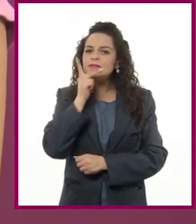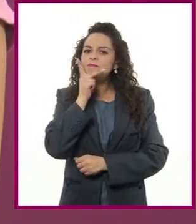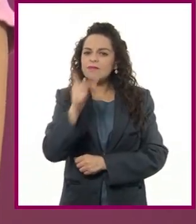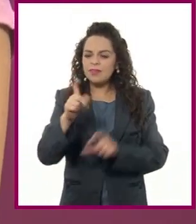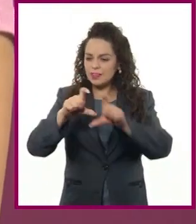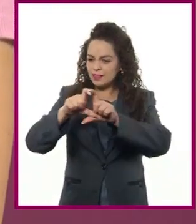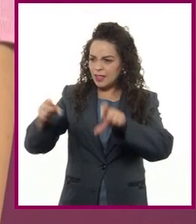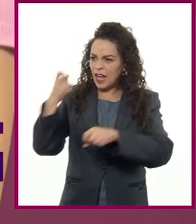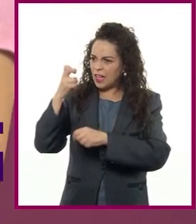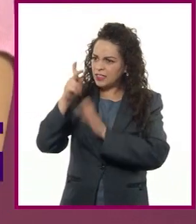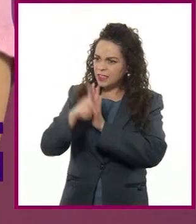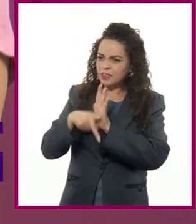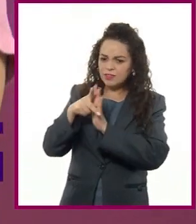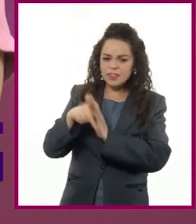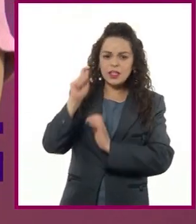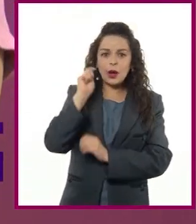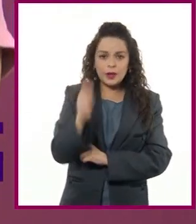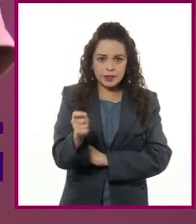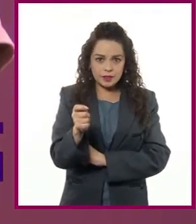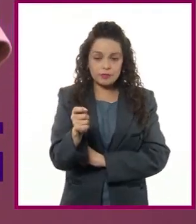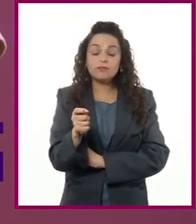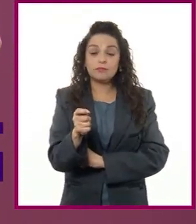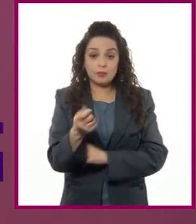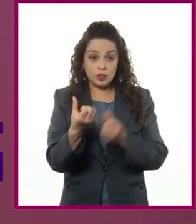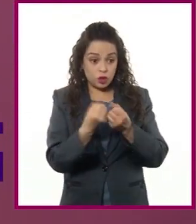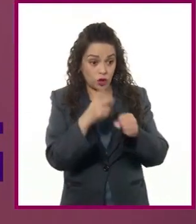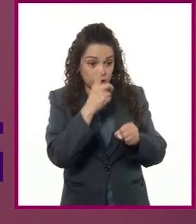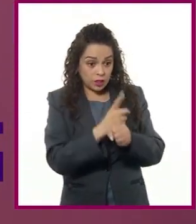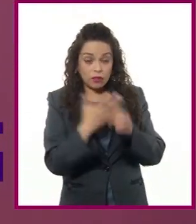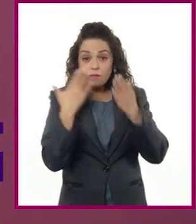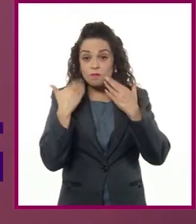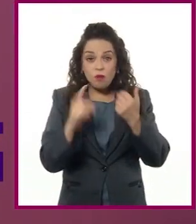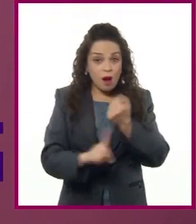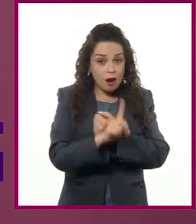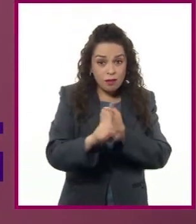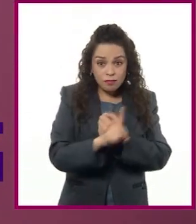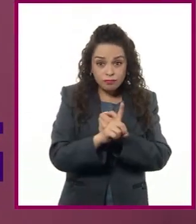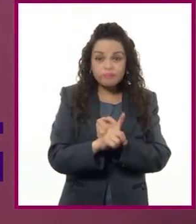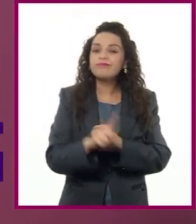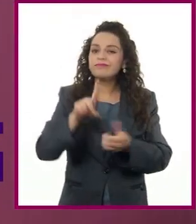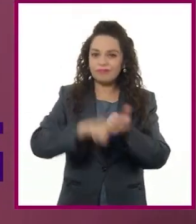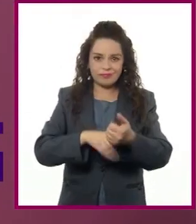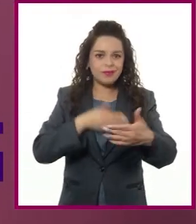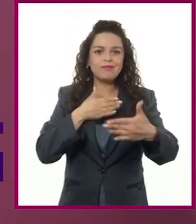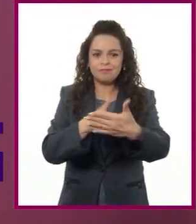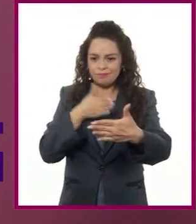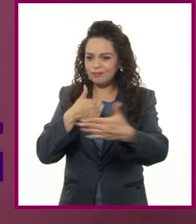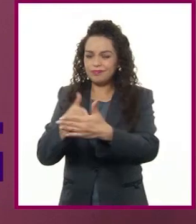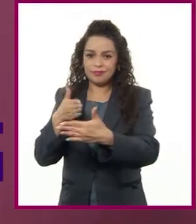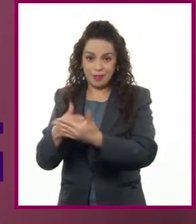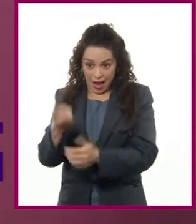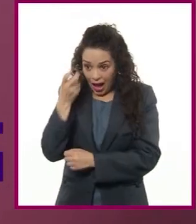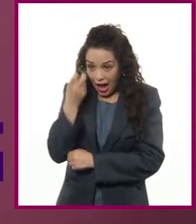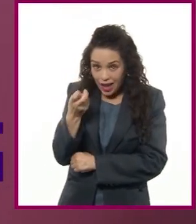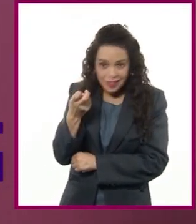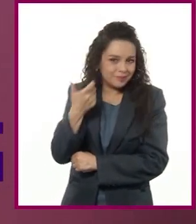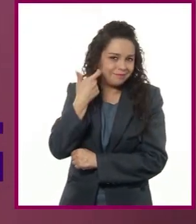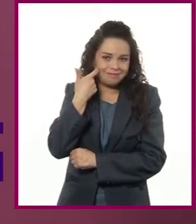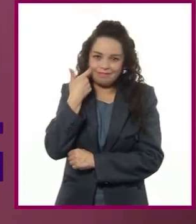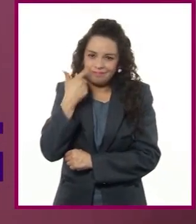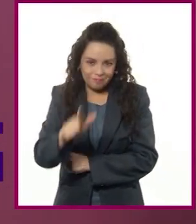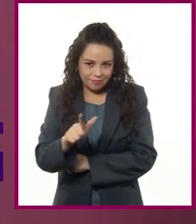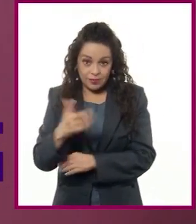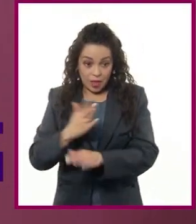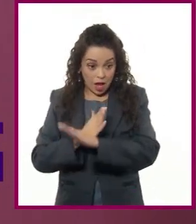del video, una sociedad sin conflictos permanecería estancada y la idea no es evitar los